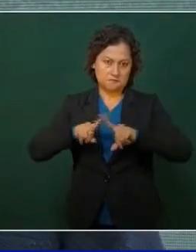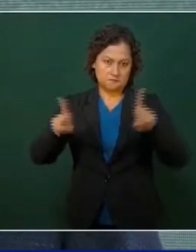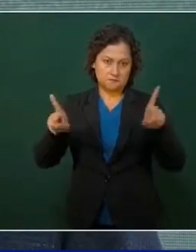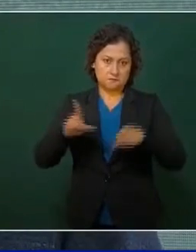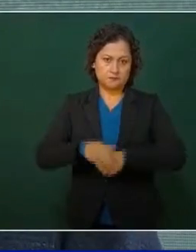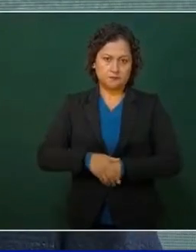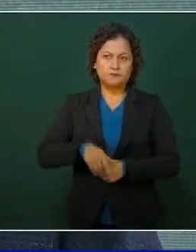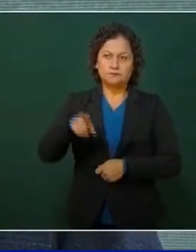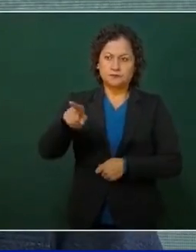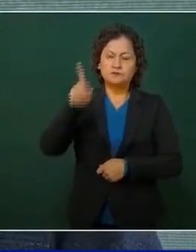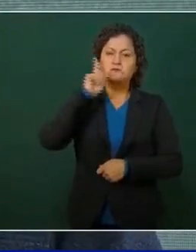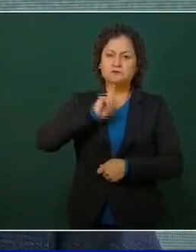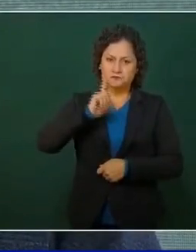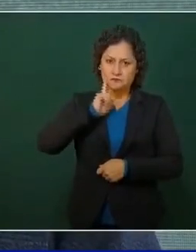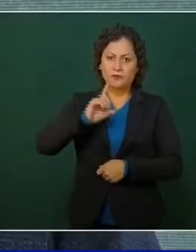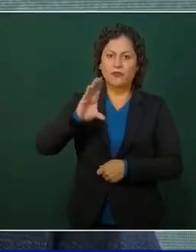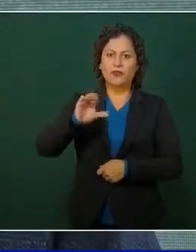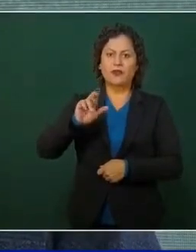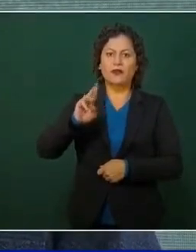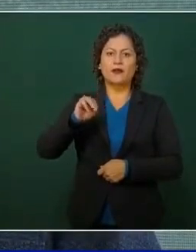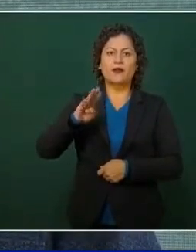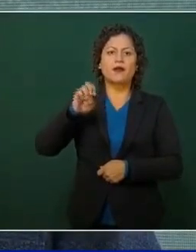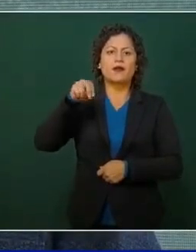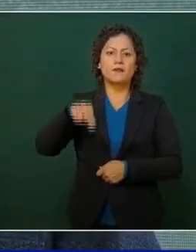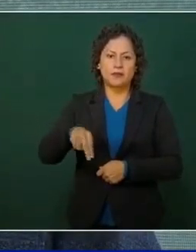con Carmen Aristegui,